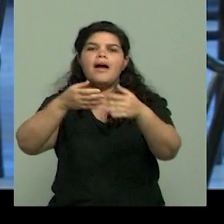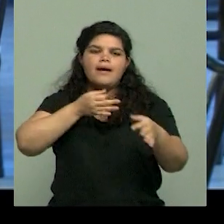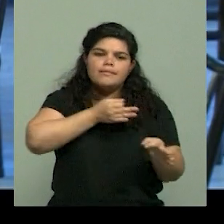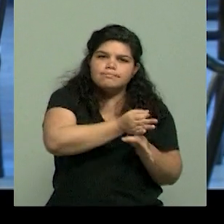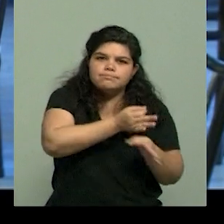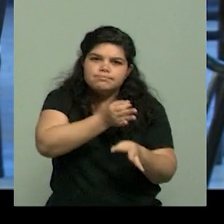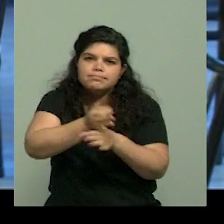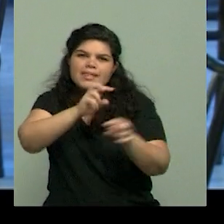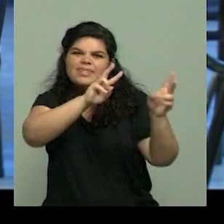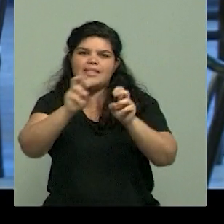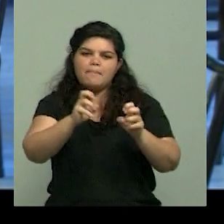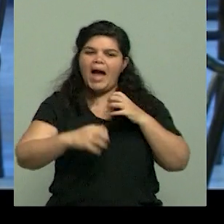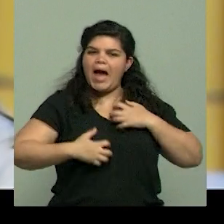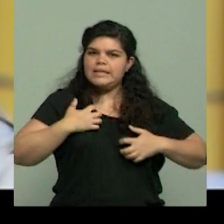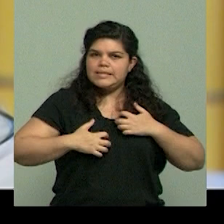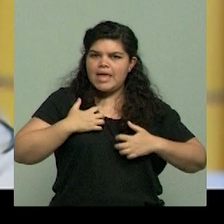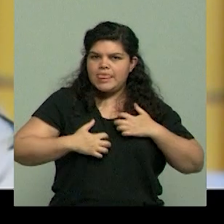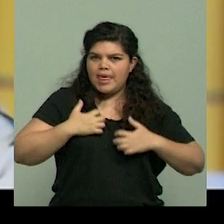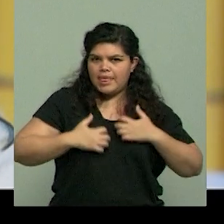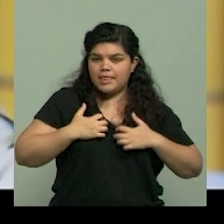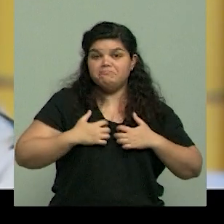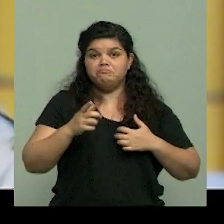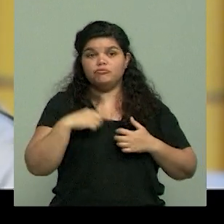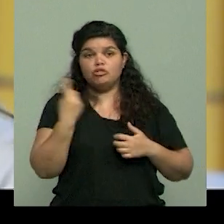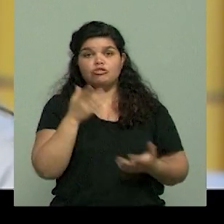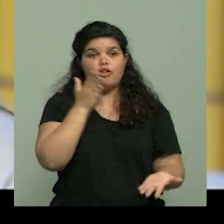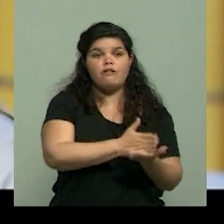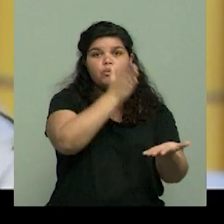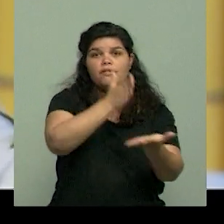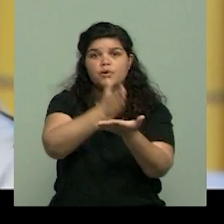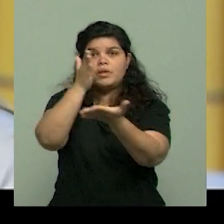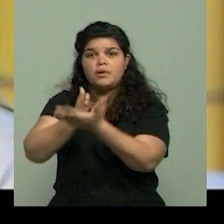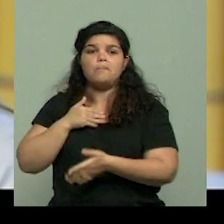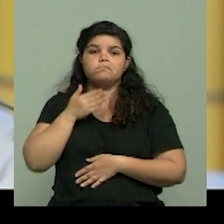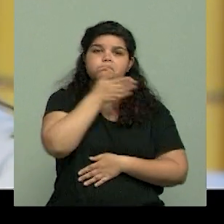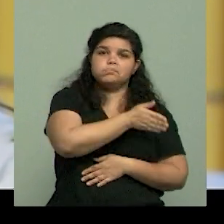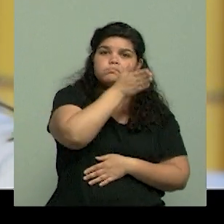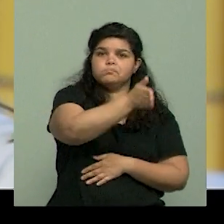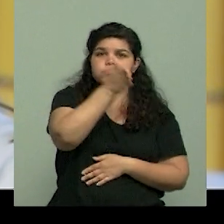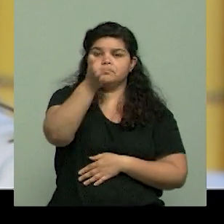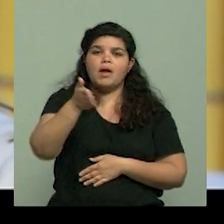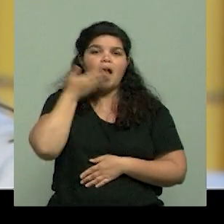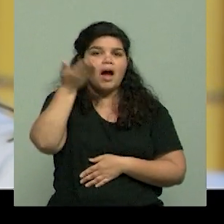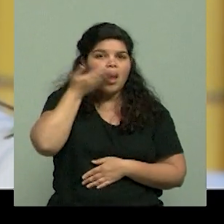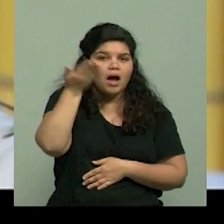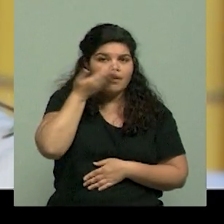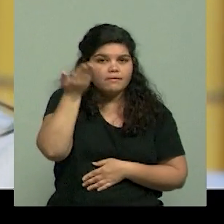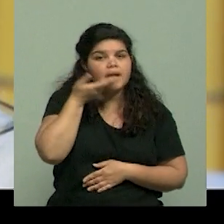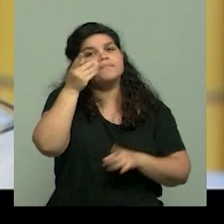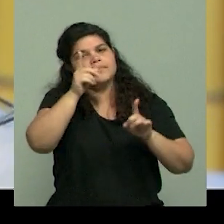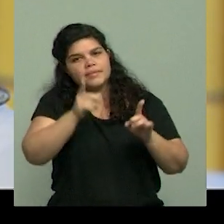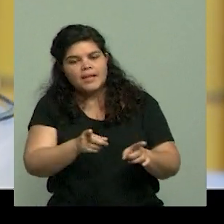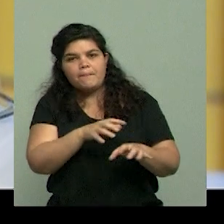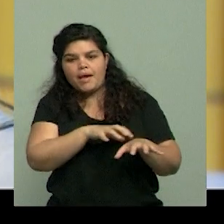todo con la temática de ansiedad, que vamos itinerando por todas las unidades académicas. Buenísimo. Y también hay